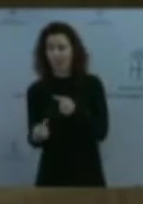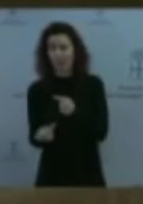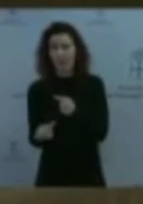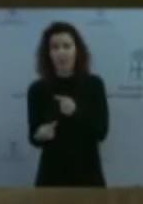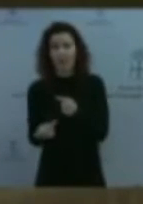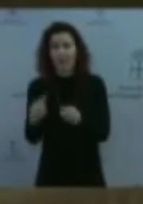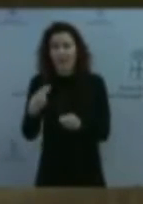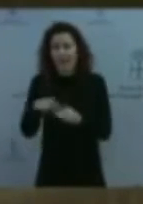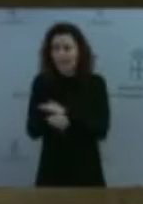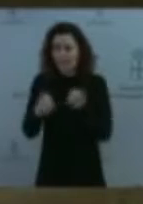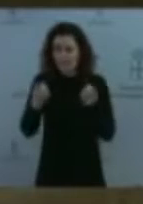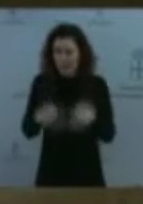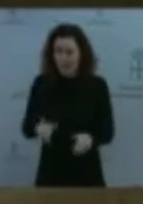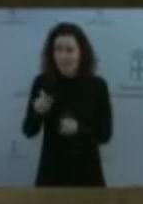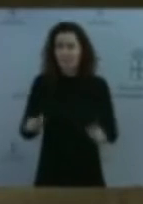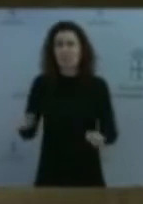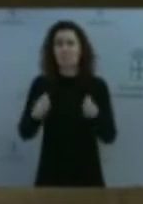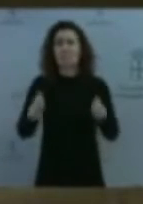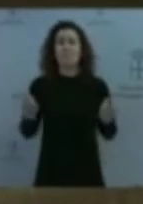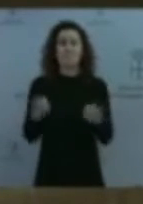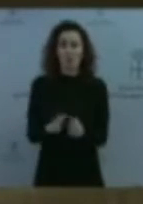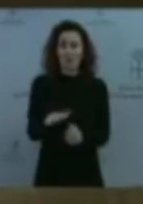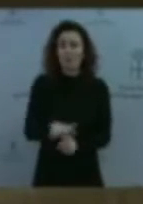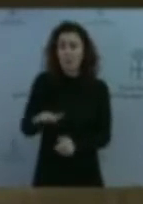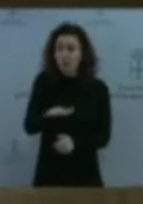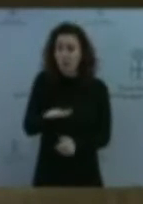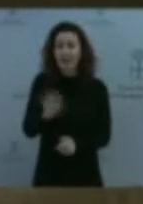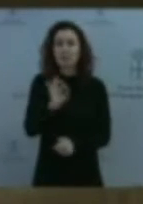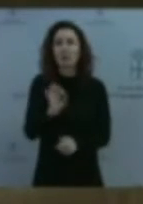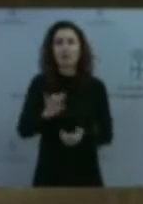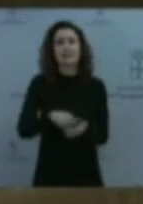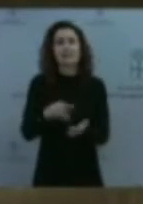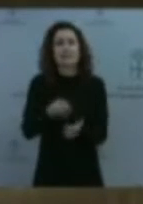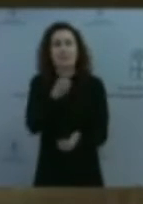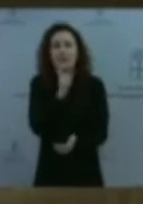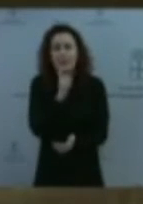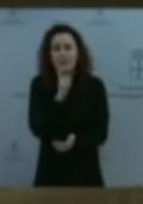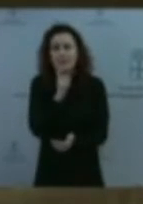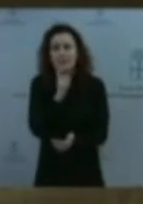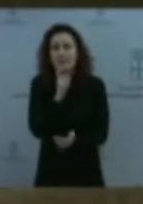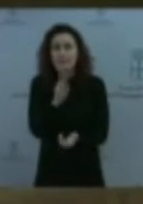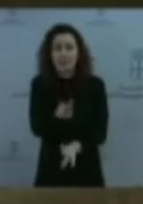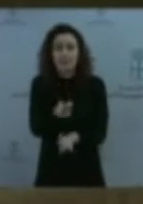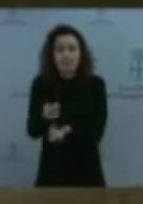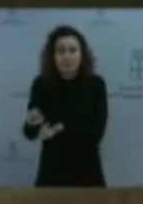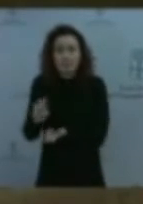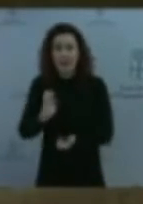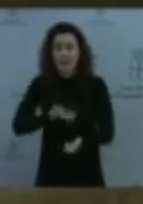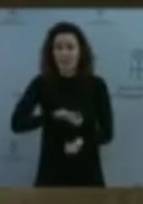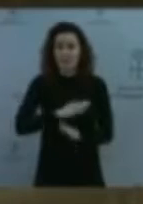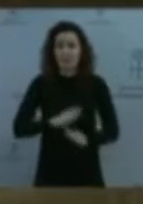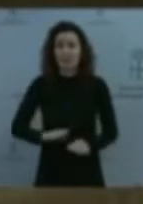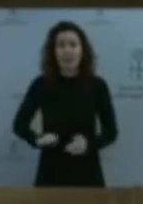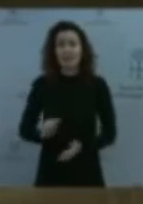la característica propia del sistema productivo y, por tanto, recaudatoria de la Administración local, no pueden poner en marcha esas